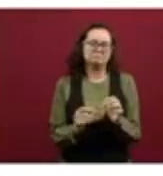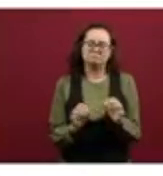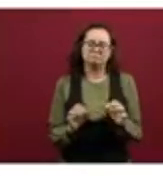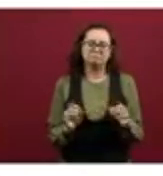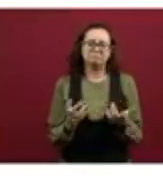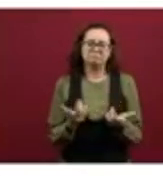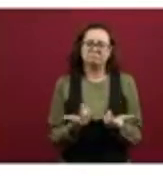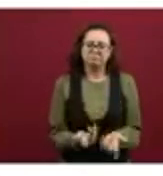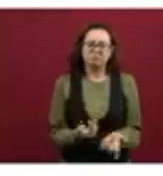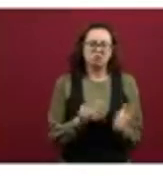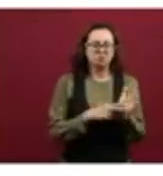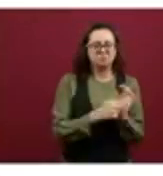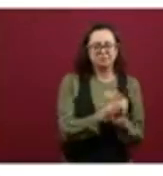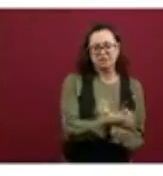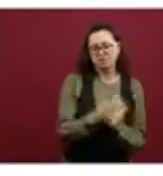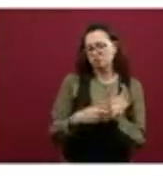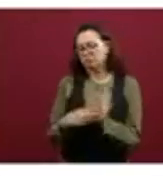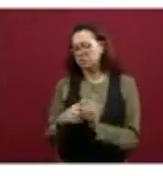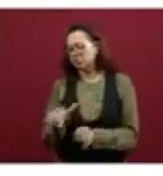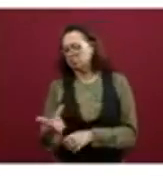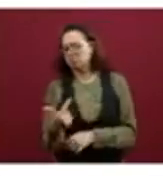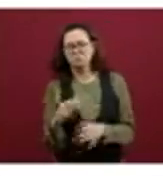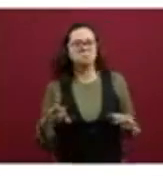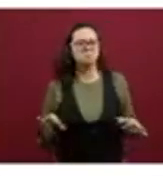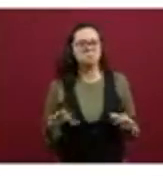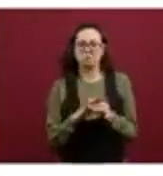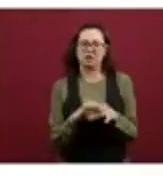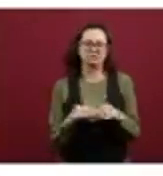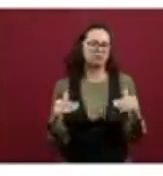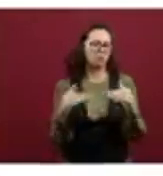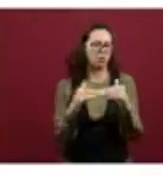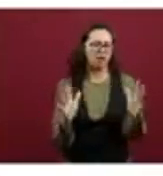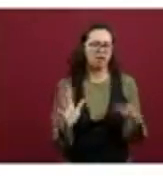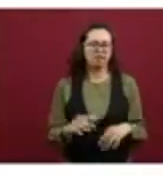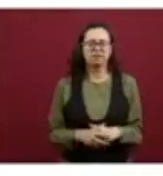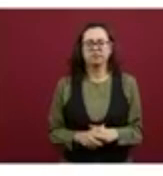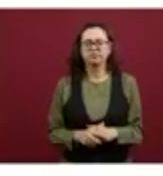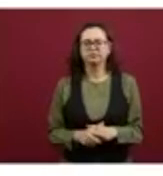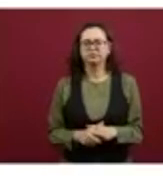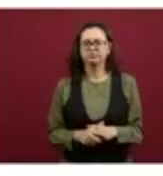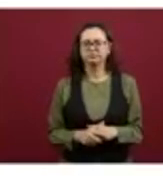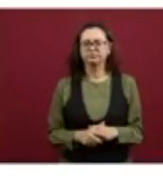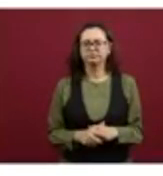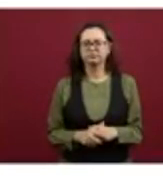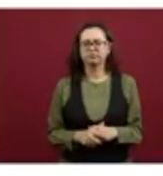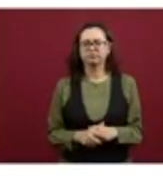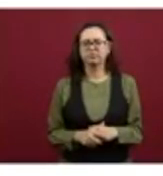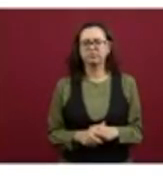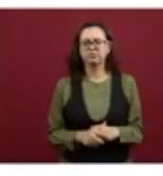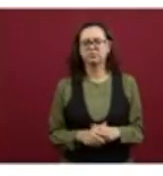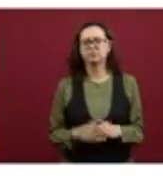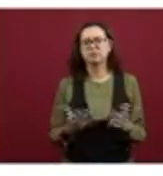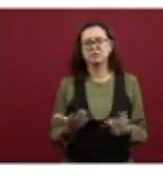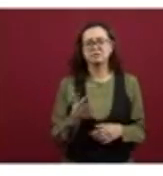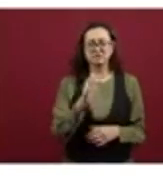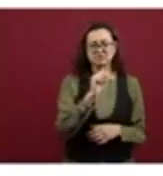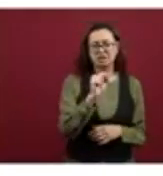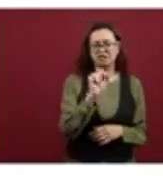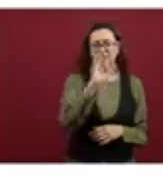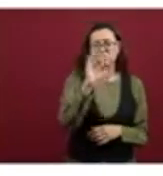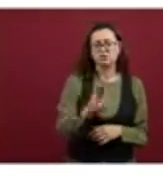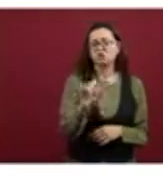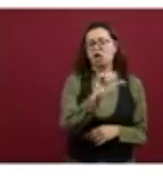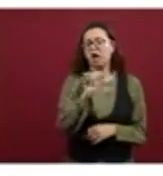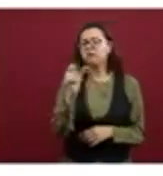en términos generales, a la del 2006. Y nada más la condonación es del 60 al 100%, ¿no?